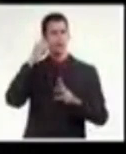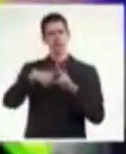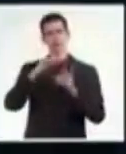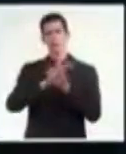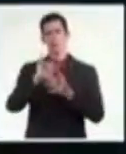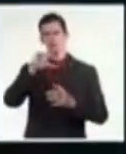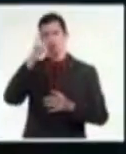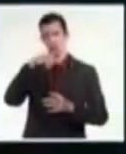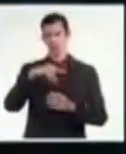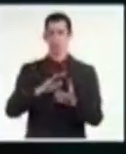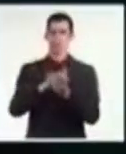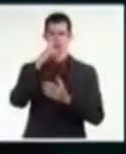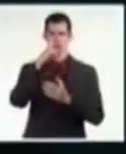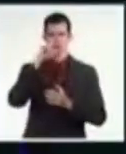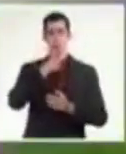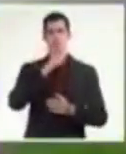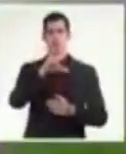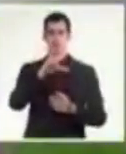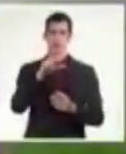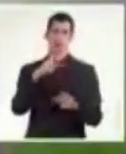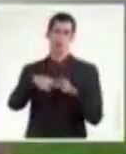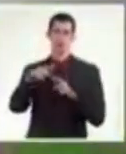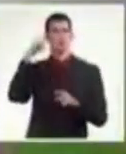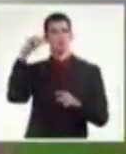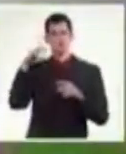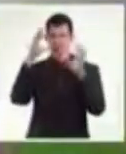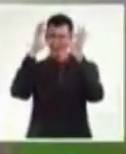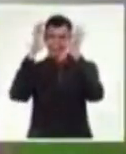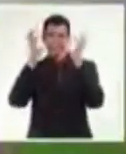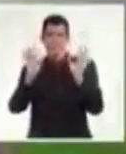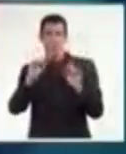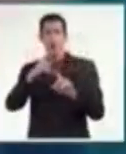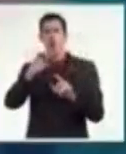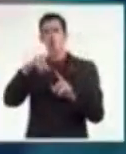Manuel Milanés y Alexander Otaola, alientan desde